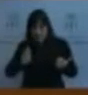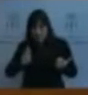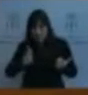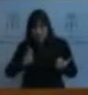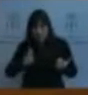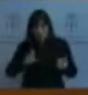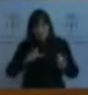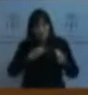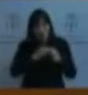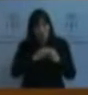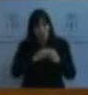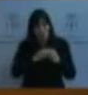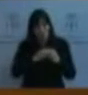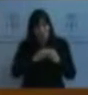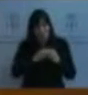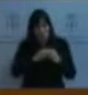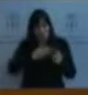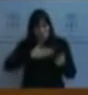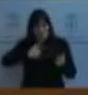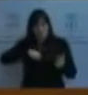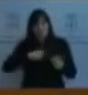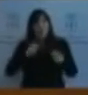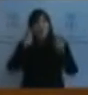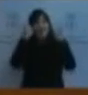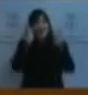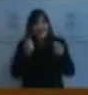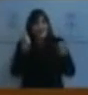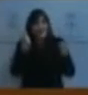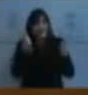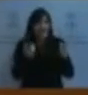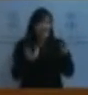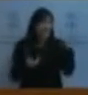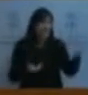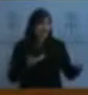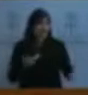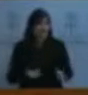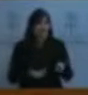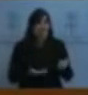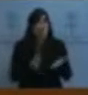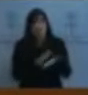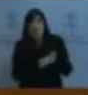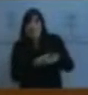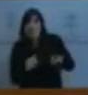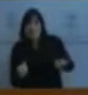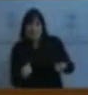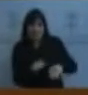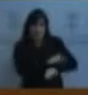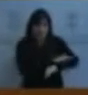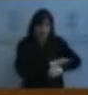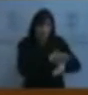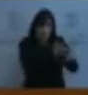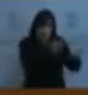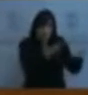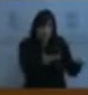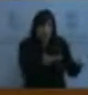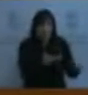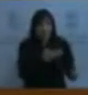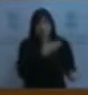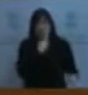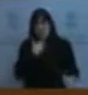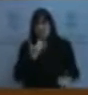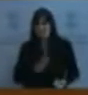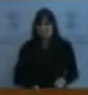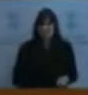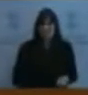paliar la desgana y la apatía que su propio Gobierno, en iniciativas legislativas, está tratando